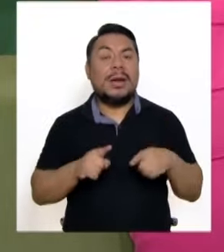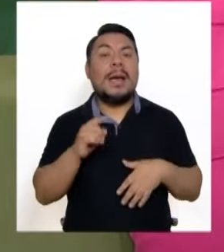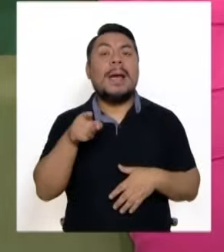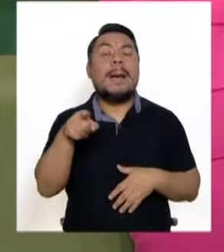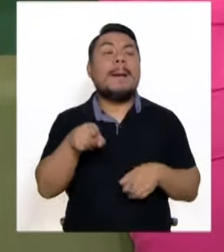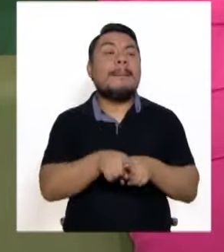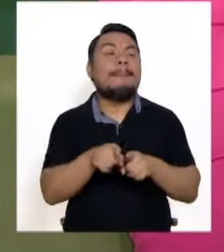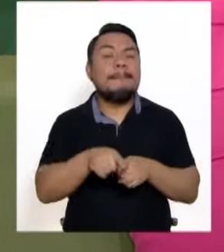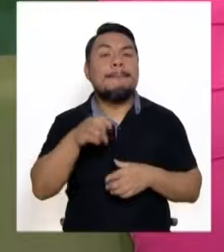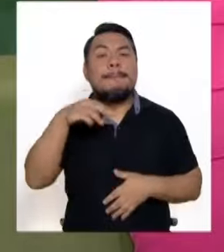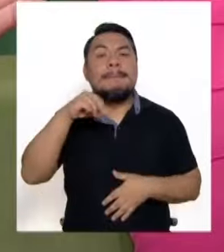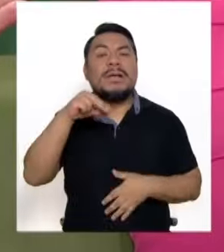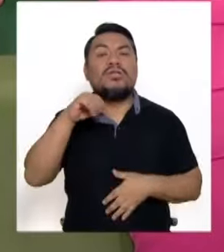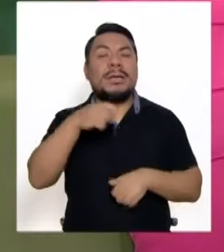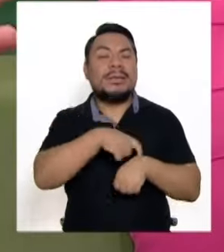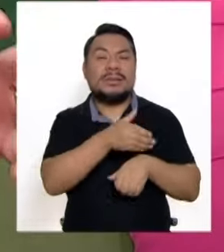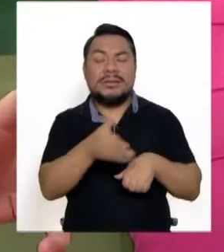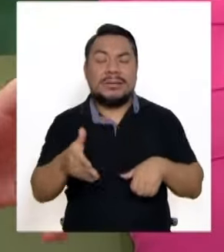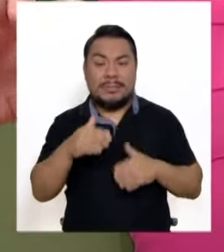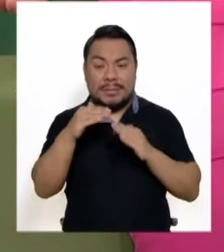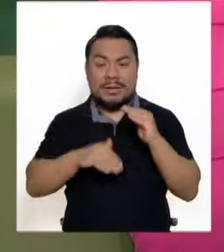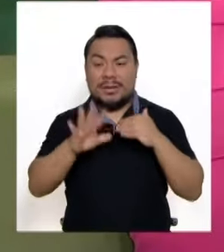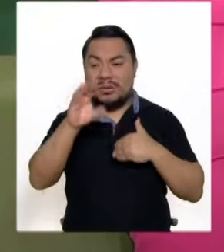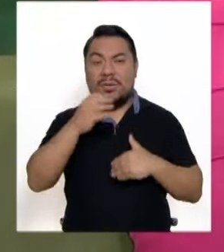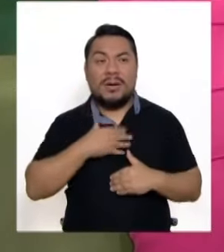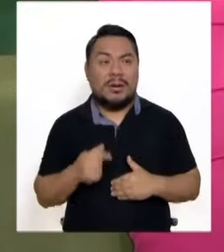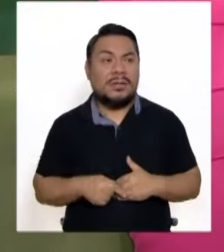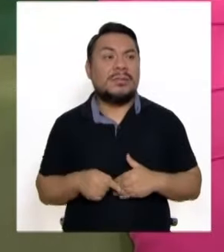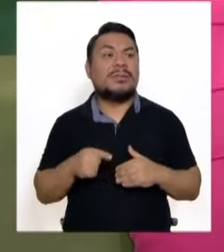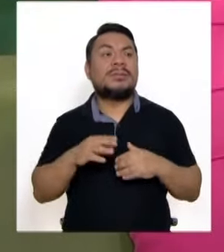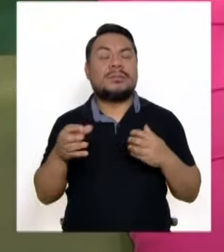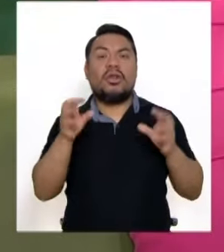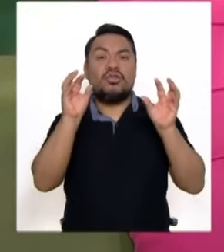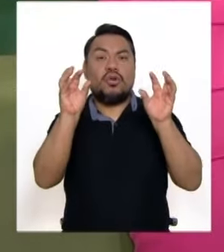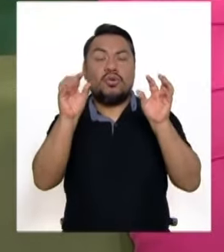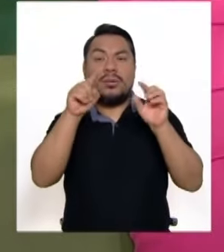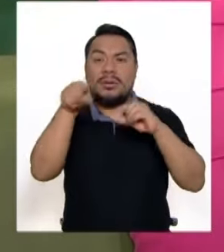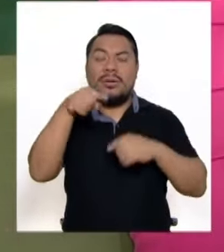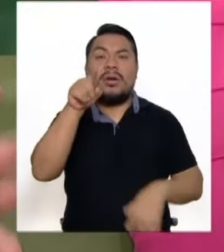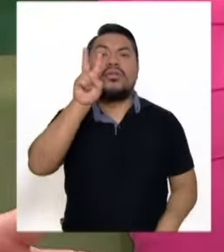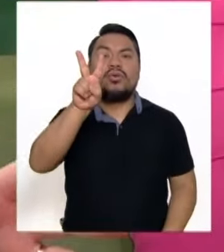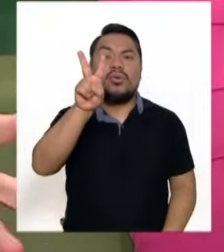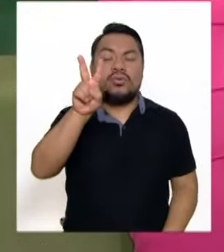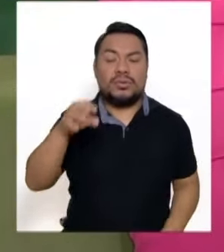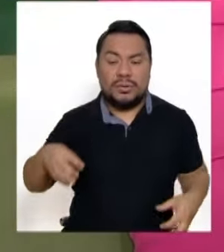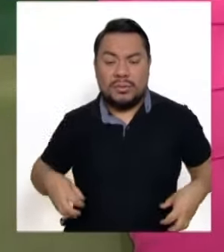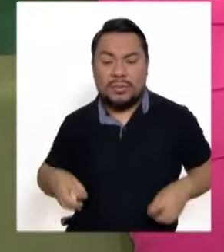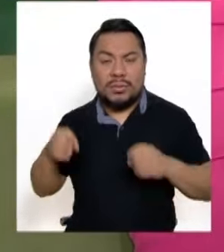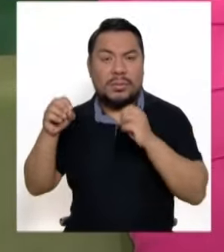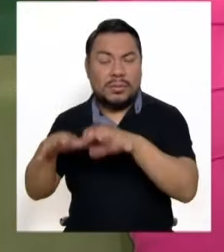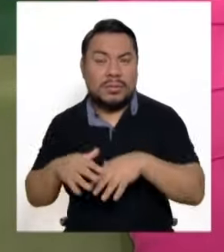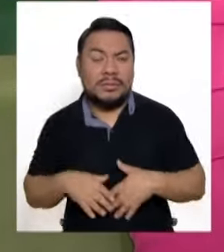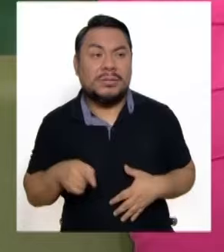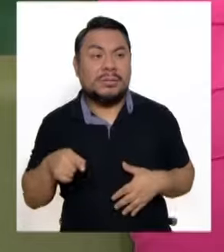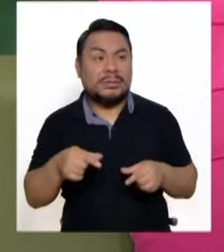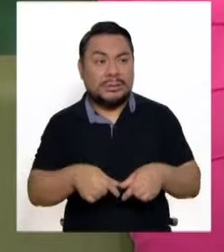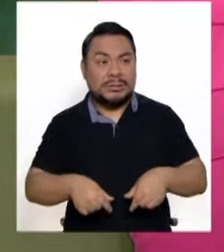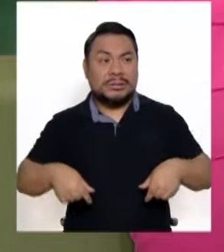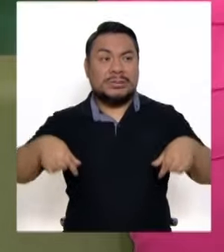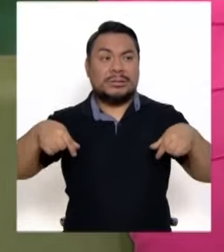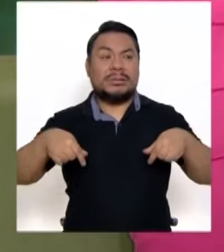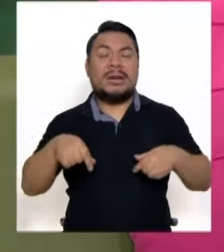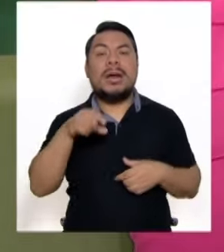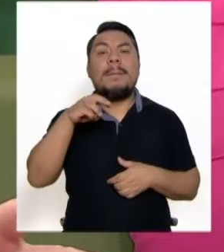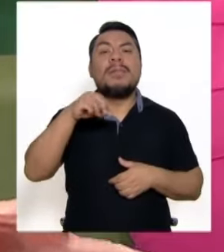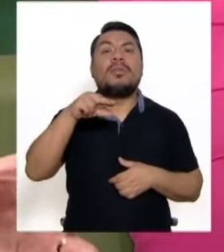de la edad, es decir, menor de los 50, le retiras los dos ovarios. Ah. Okay. O sea, si tú le retiras el útero, no llegó a la